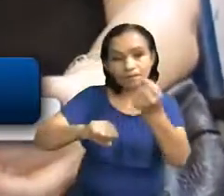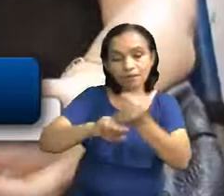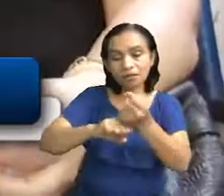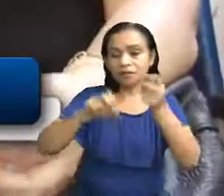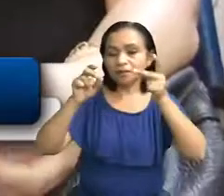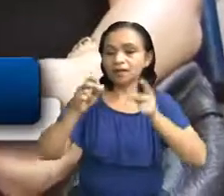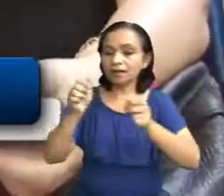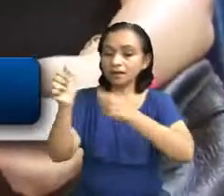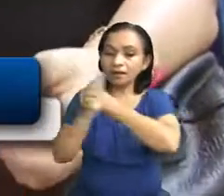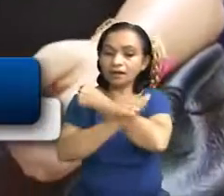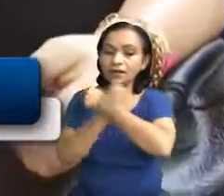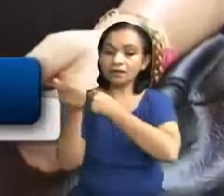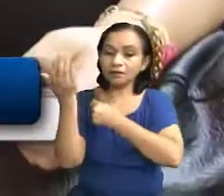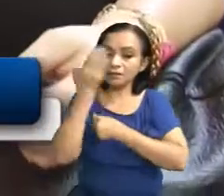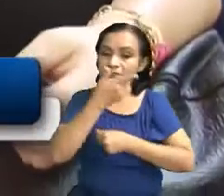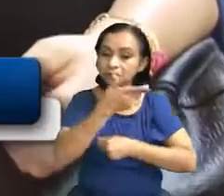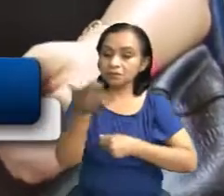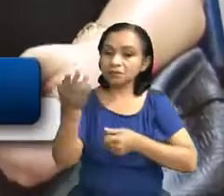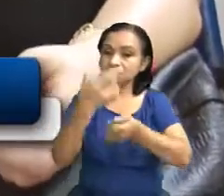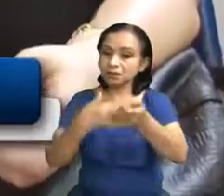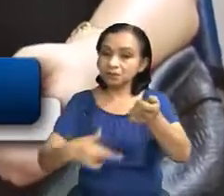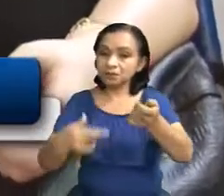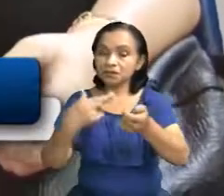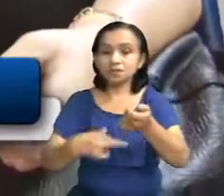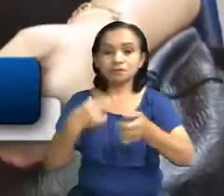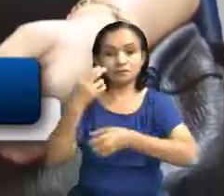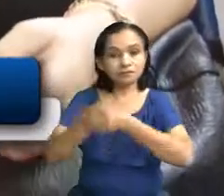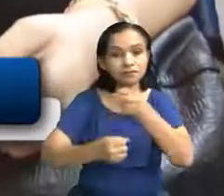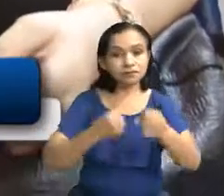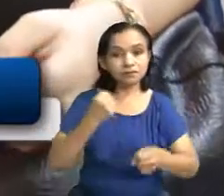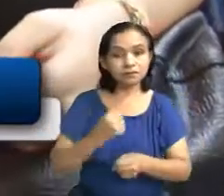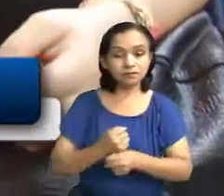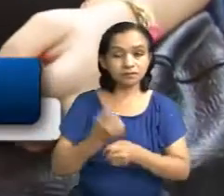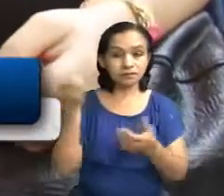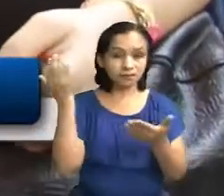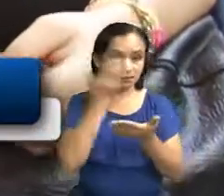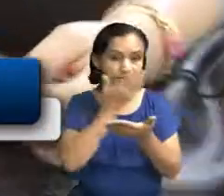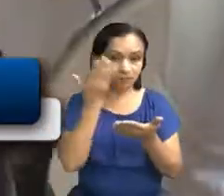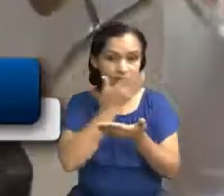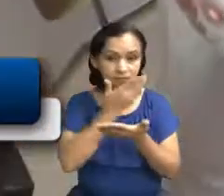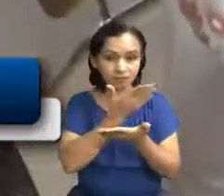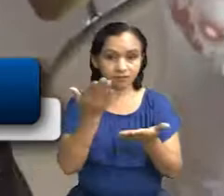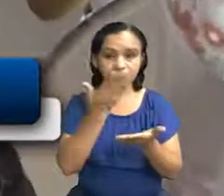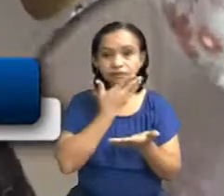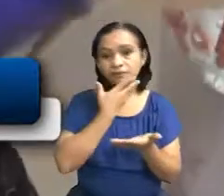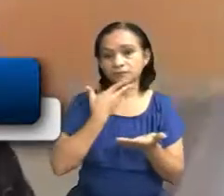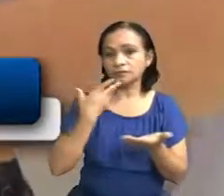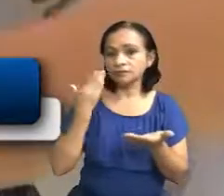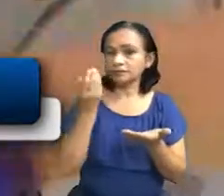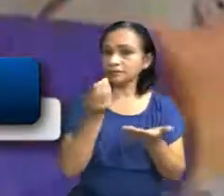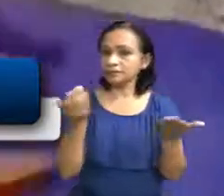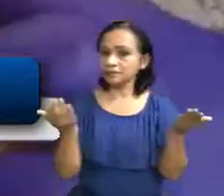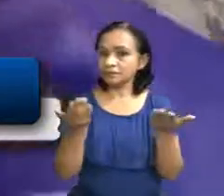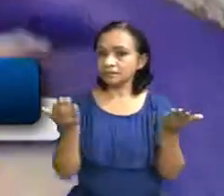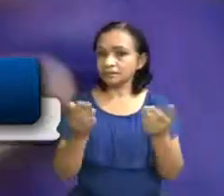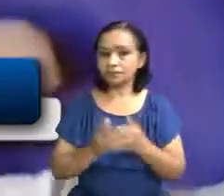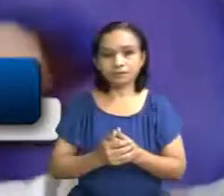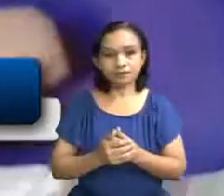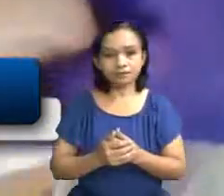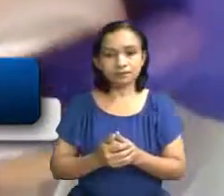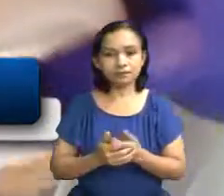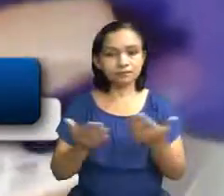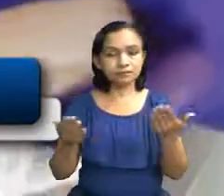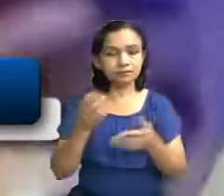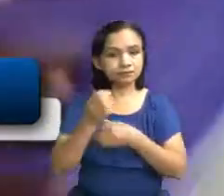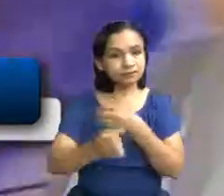de sangre, a pesar de que en los últimos años los estudiantes ahora terminan más jovencitos, ¿verdad? Entonces,